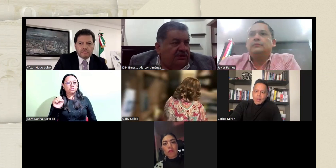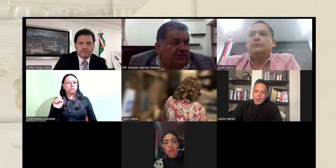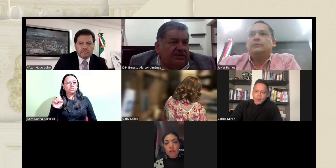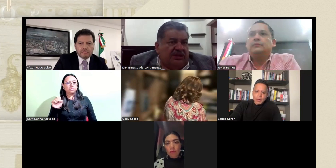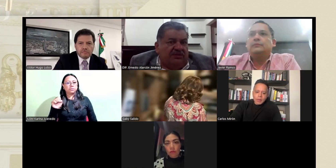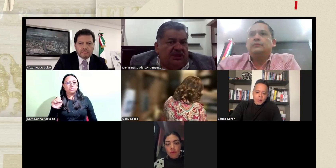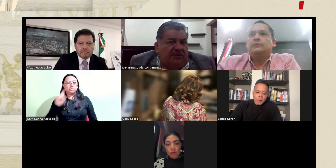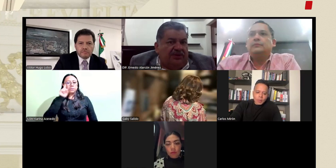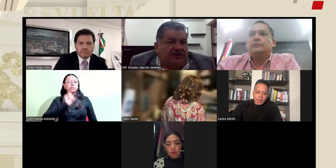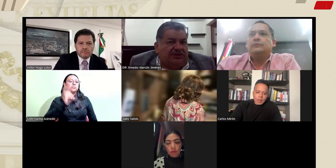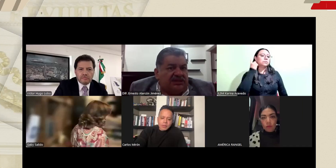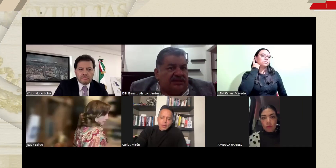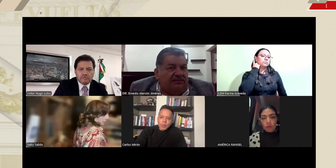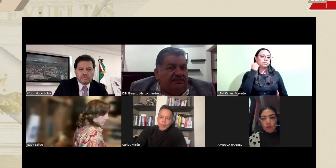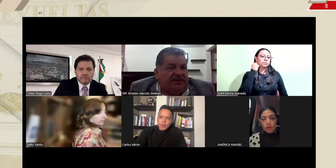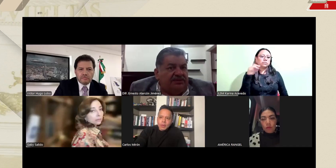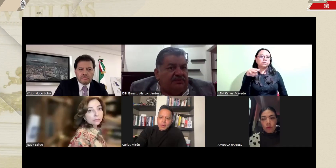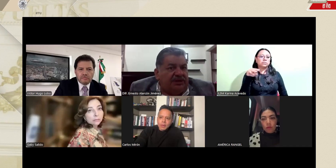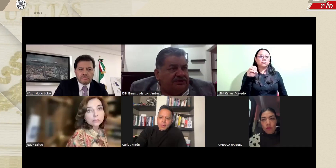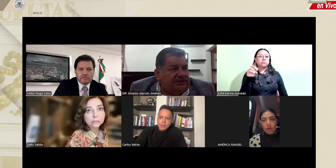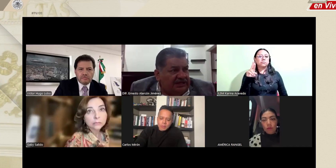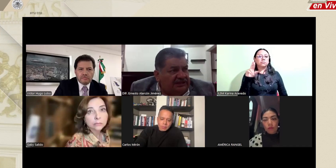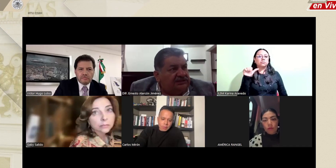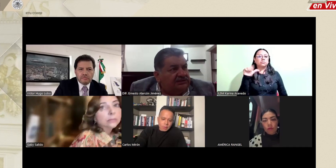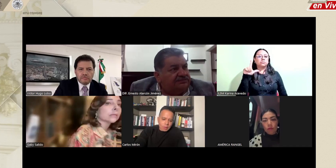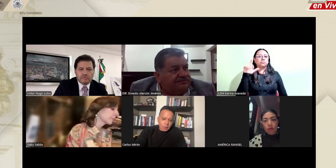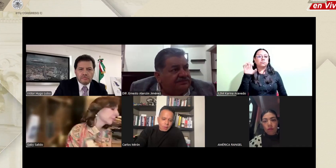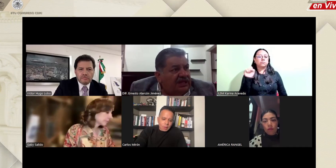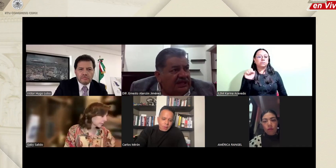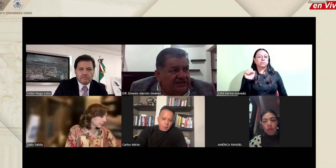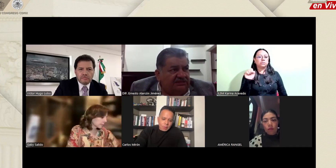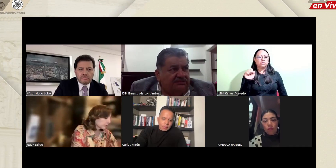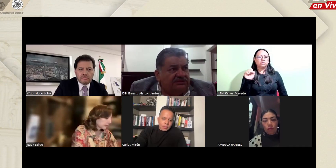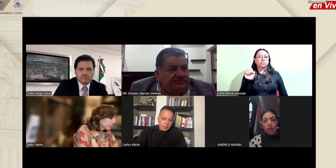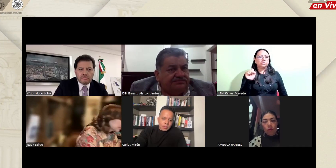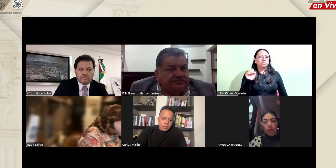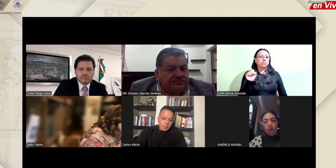Diputada Guadalupe Morales Rubio.